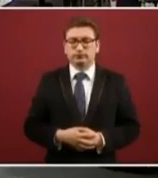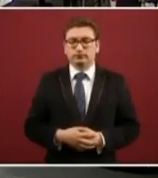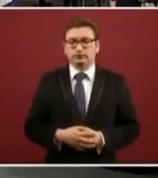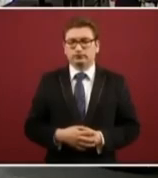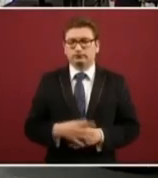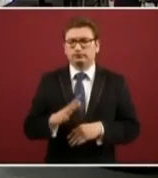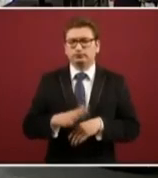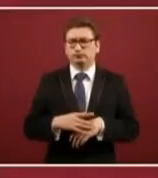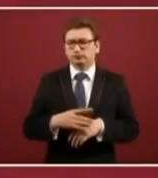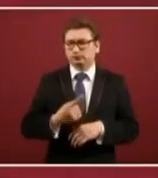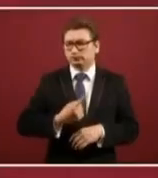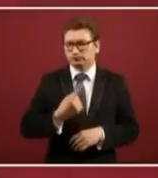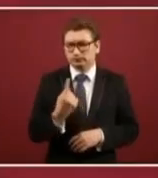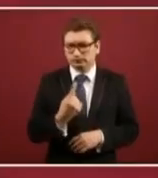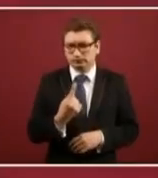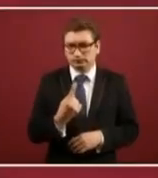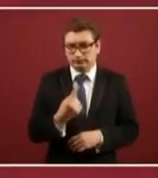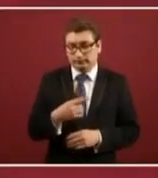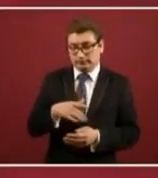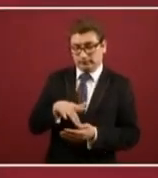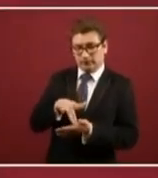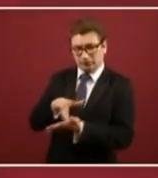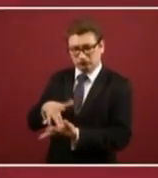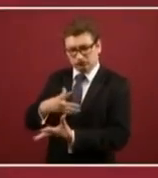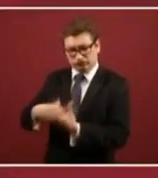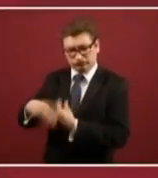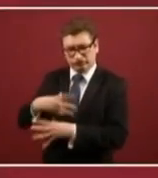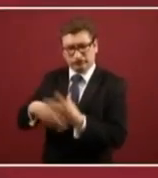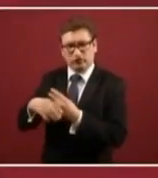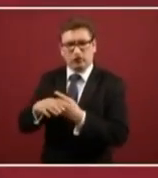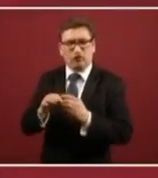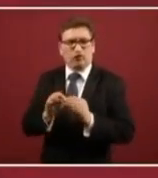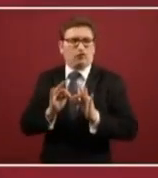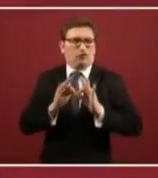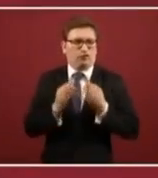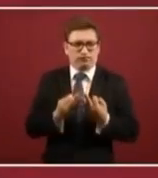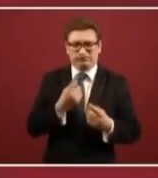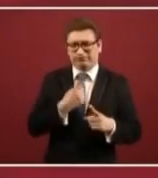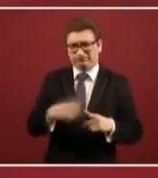muchas posibilidades de apoyar la producción: